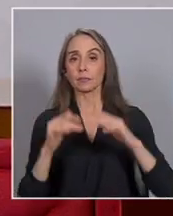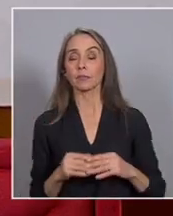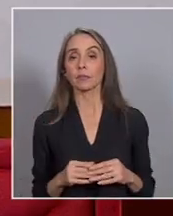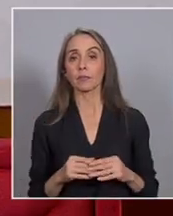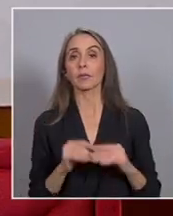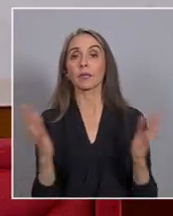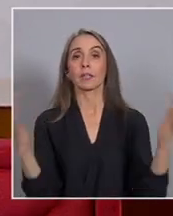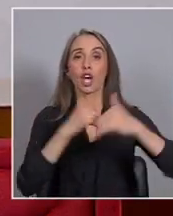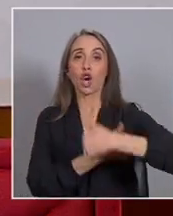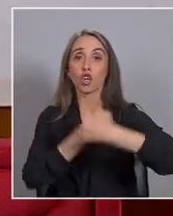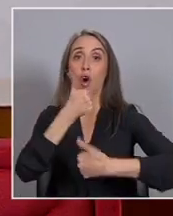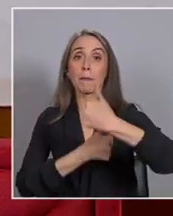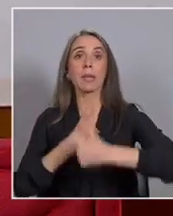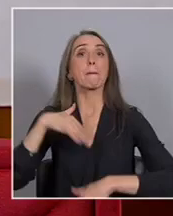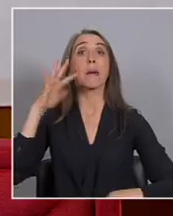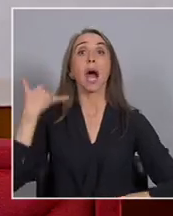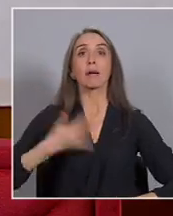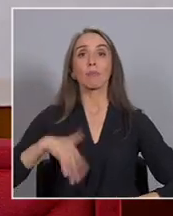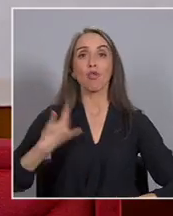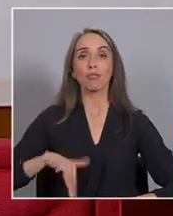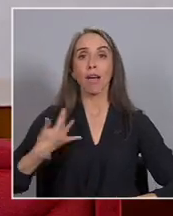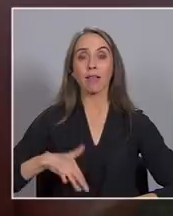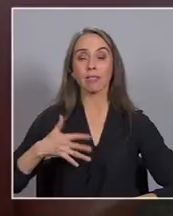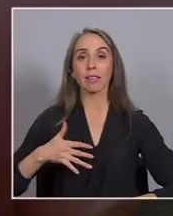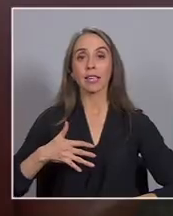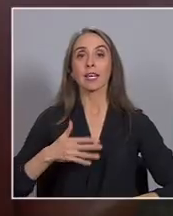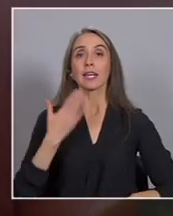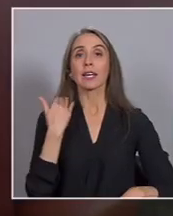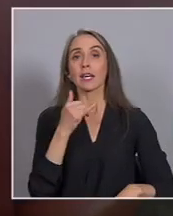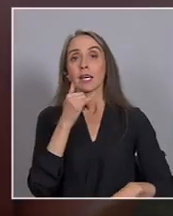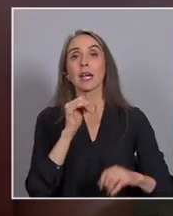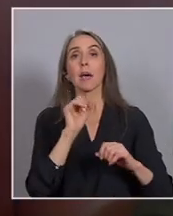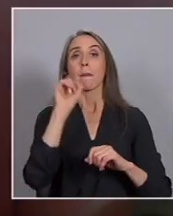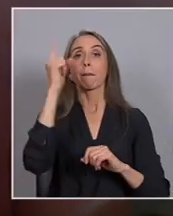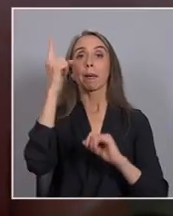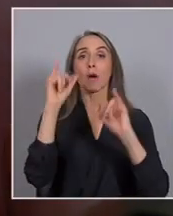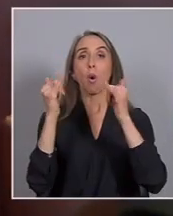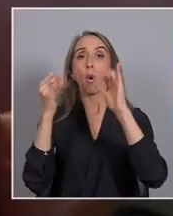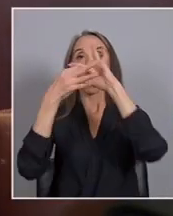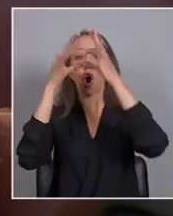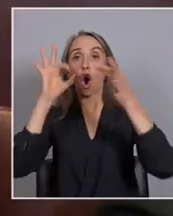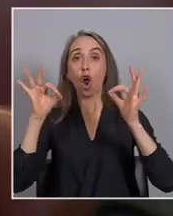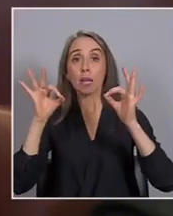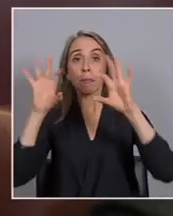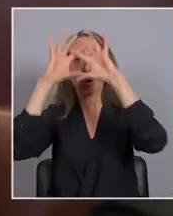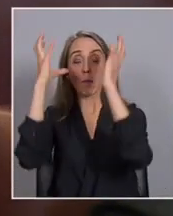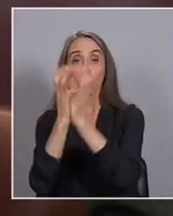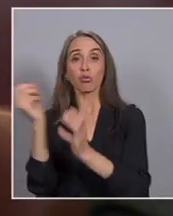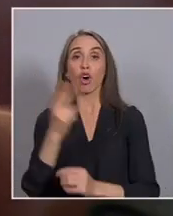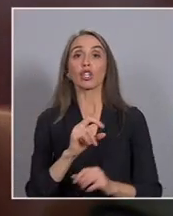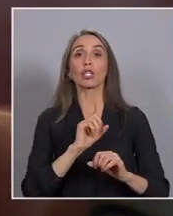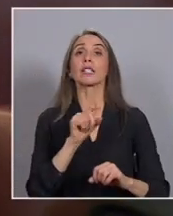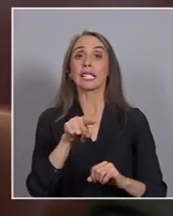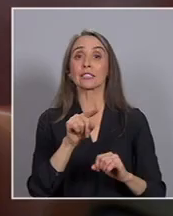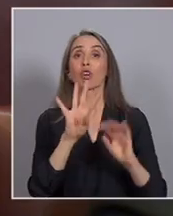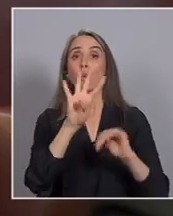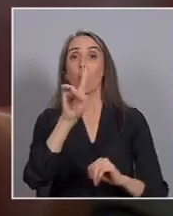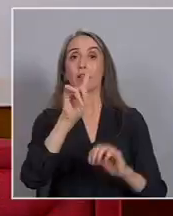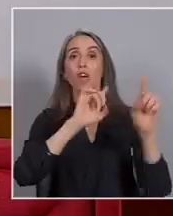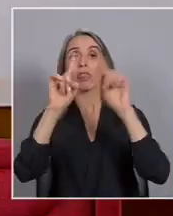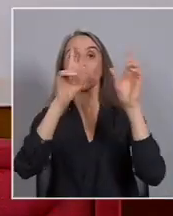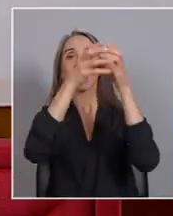es el evento más importante después de los Juegos Olímpicos a nivel mundial. Son 41